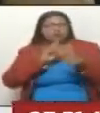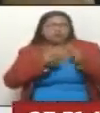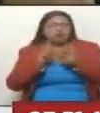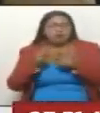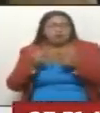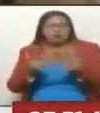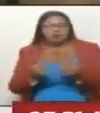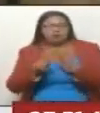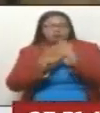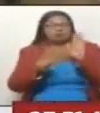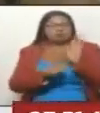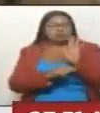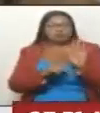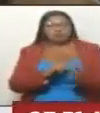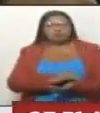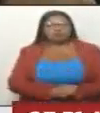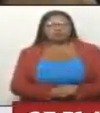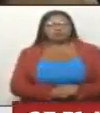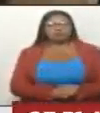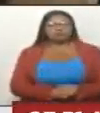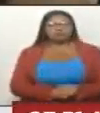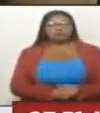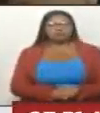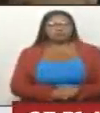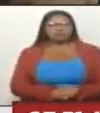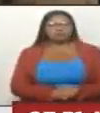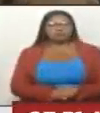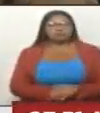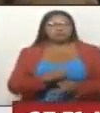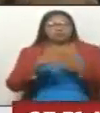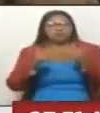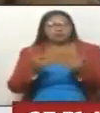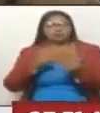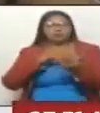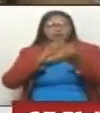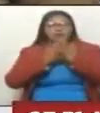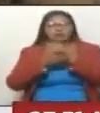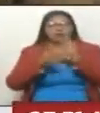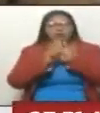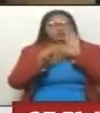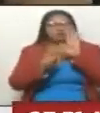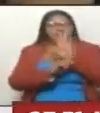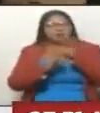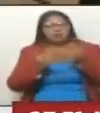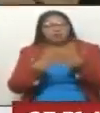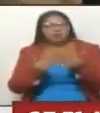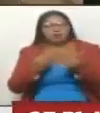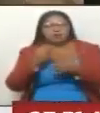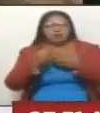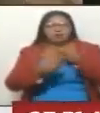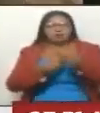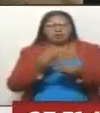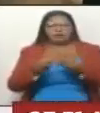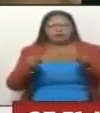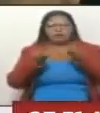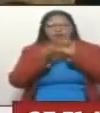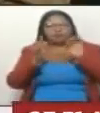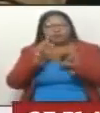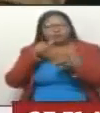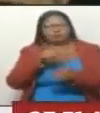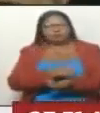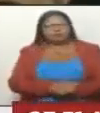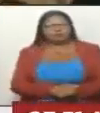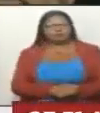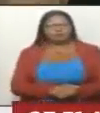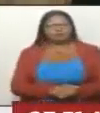Constitución bolivariana, sí, porque ellos lo que quieren es prácticamente acabar con la Constitución y crear, pues, un Estado, no sé,